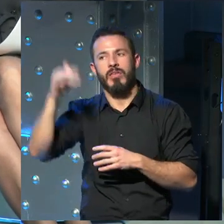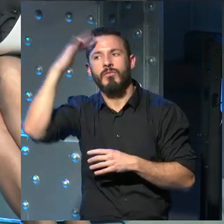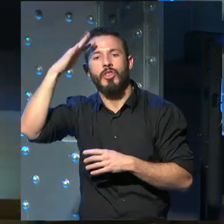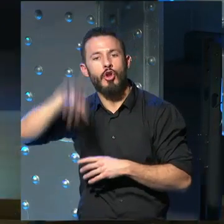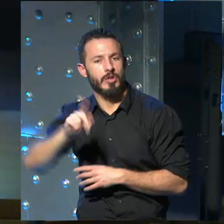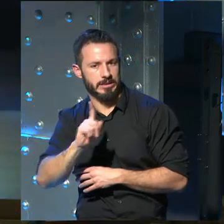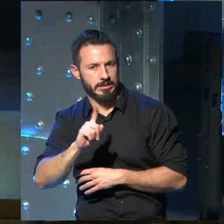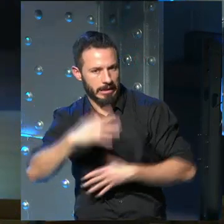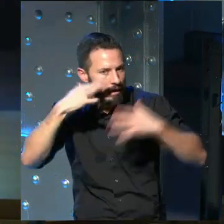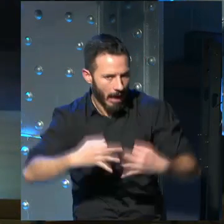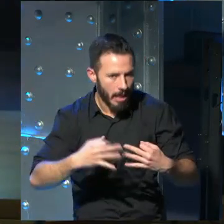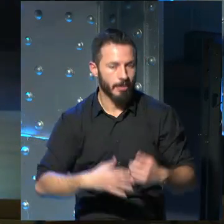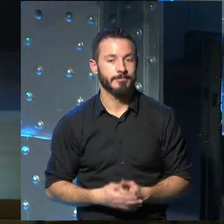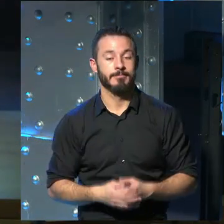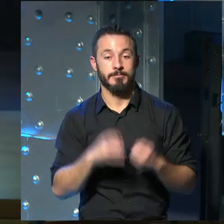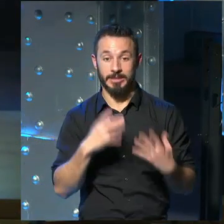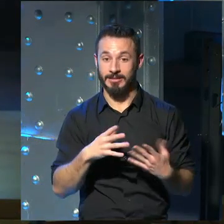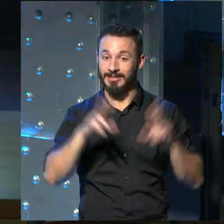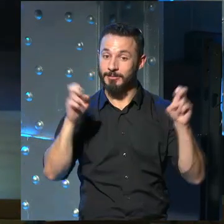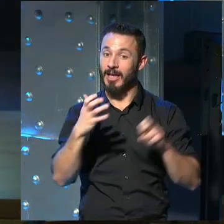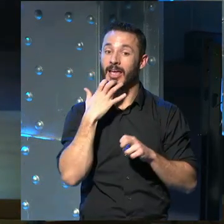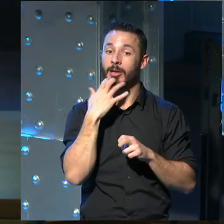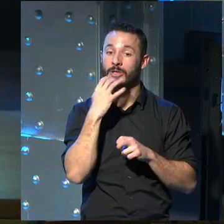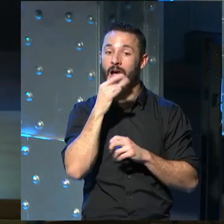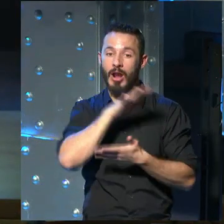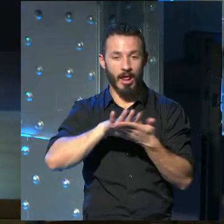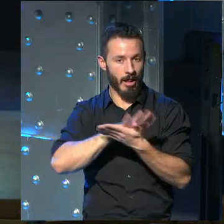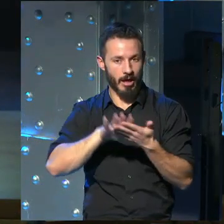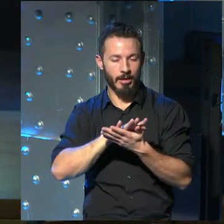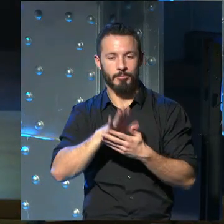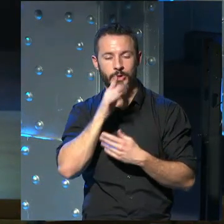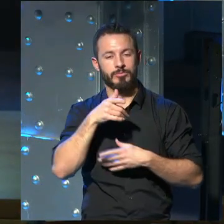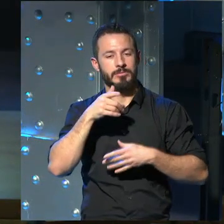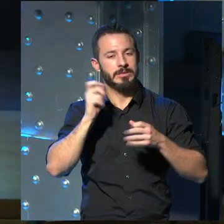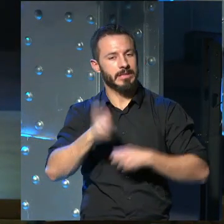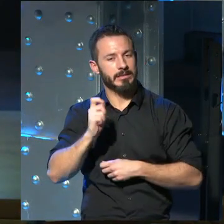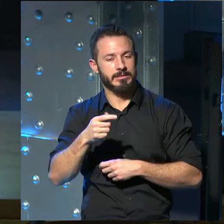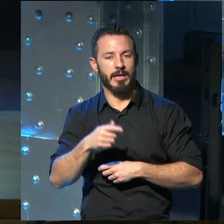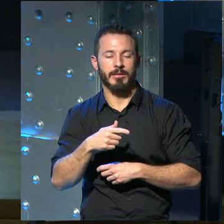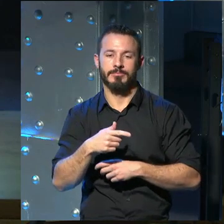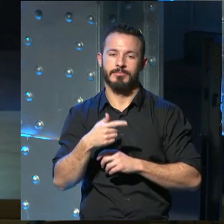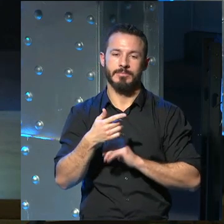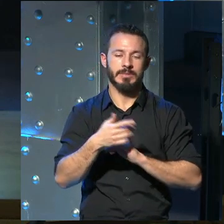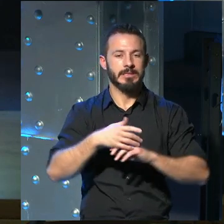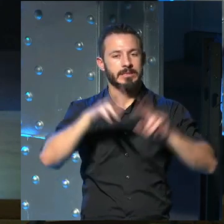De esos ejemplos vamos a hablar ahora, porque efectivamente te refieres permanentemente al Big Data. Vivimos en ese